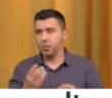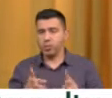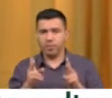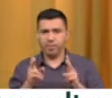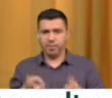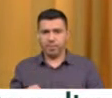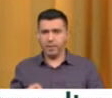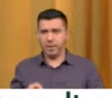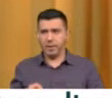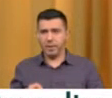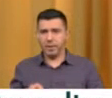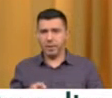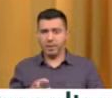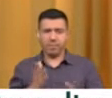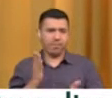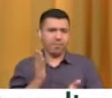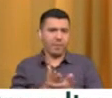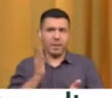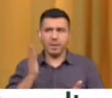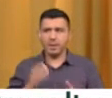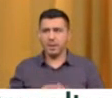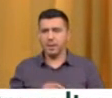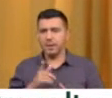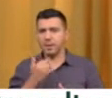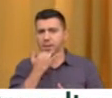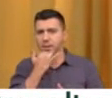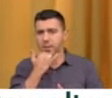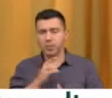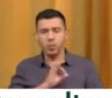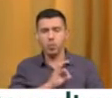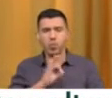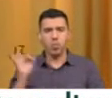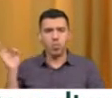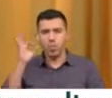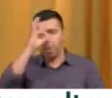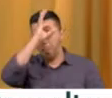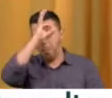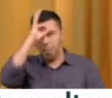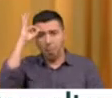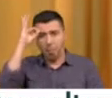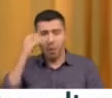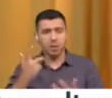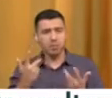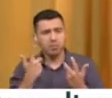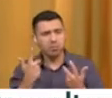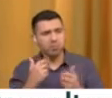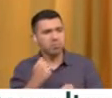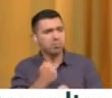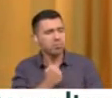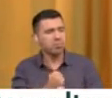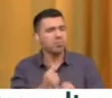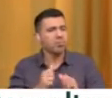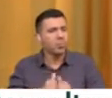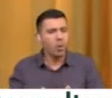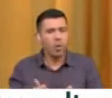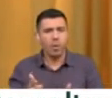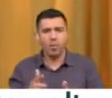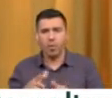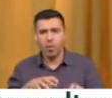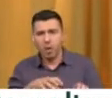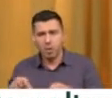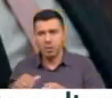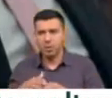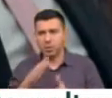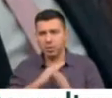personas que han presentado estos accidentes porque nunca tuvieron una capacitación, nunca les enseñaron acciones para evitar este tipo